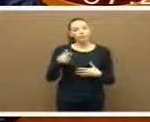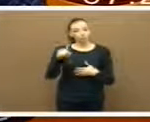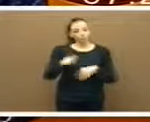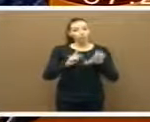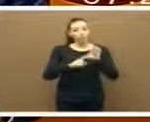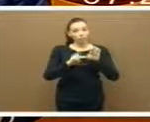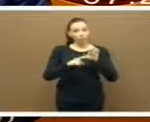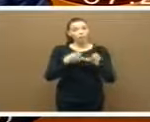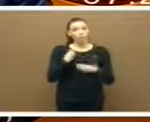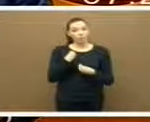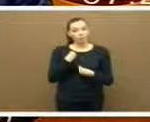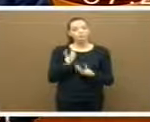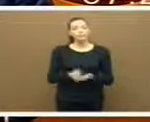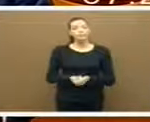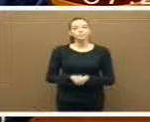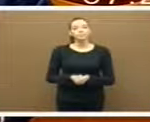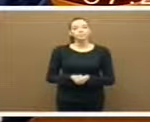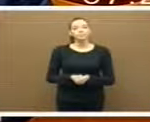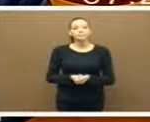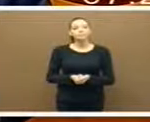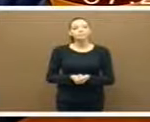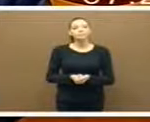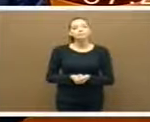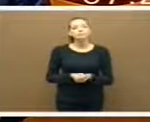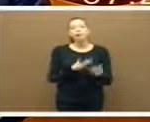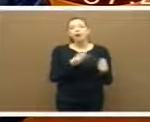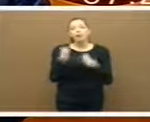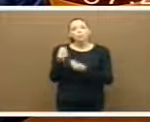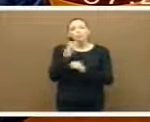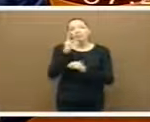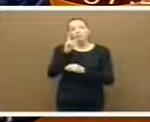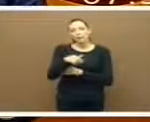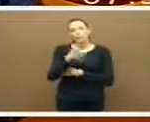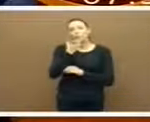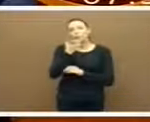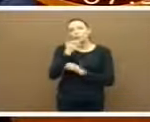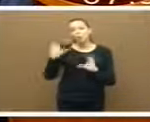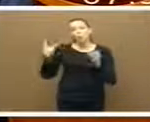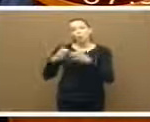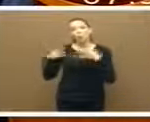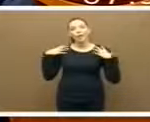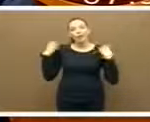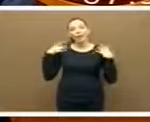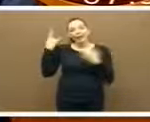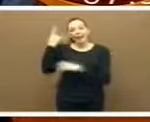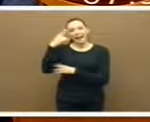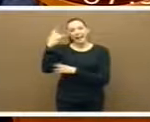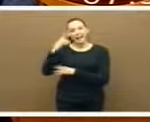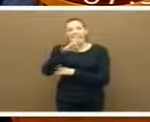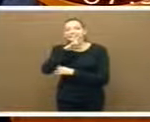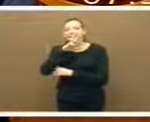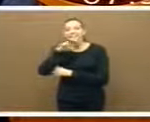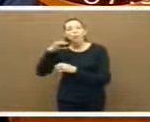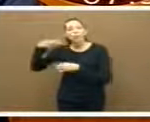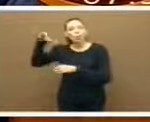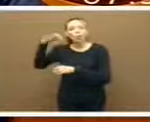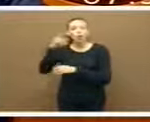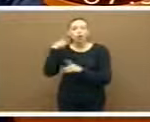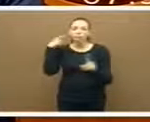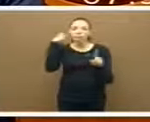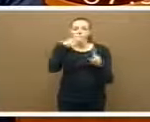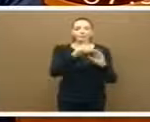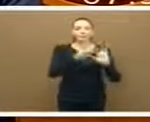Extremadura. Hay también un gran número de ganaderías de reses bravas con destino a la lidia que aportan